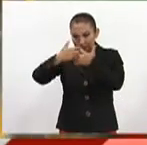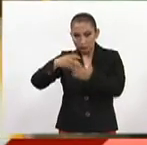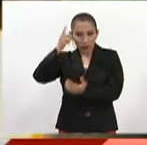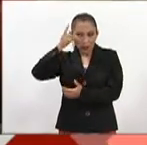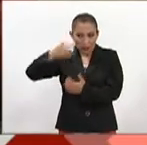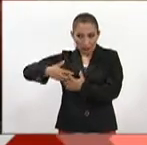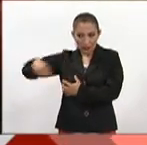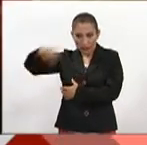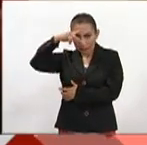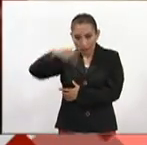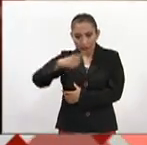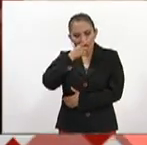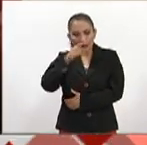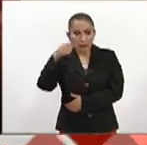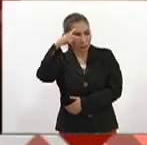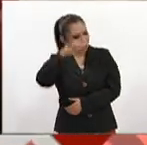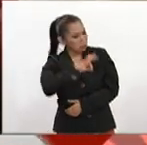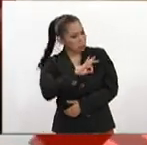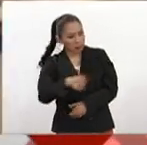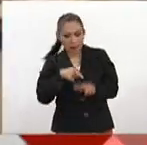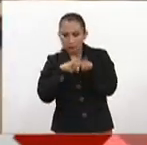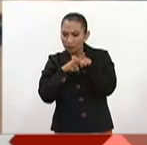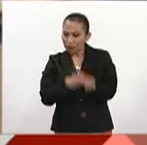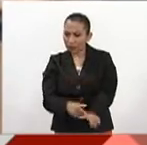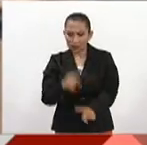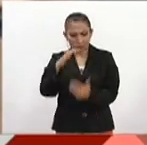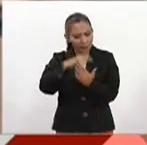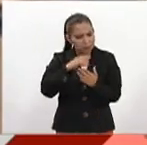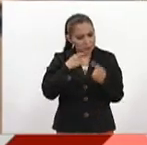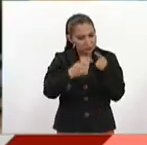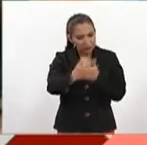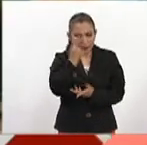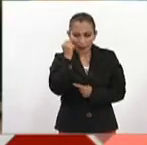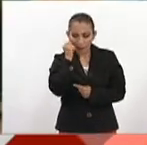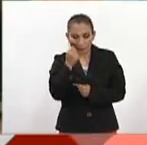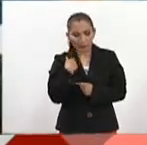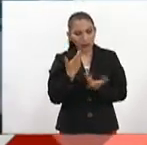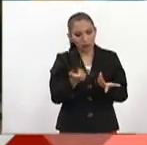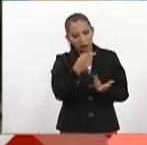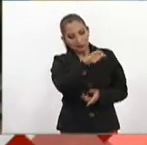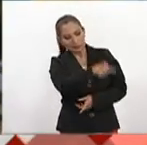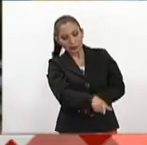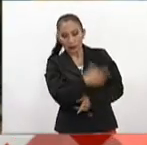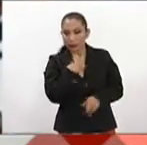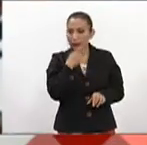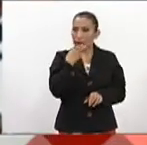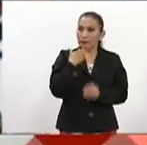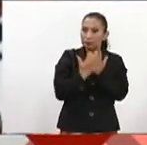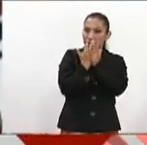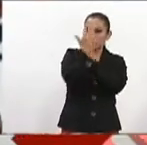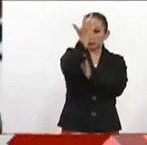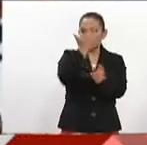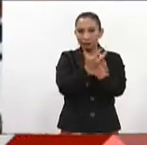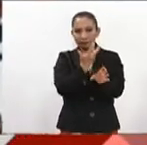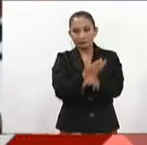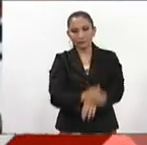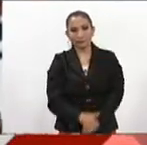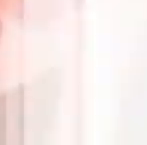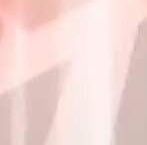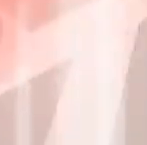Empresarial, dijo que México puede continuar en esta mesa pese a las posturas proteccionistas de Estados Unidos.